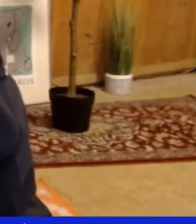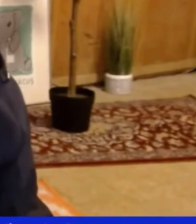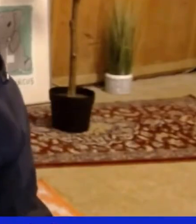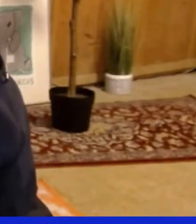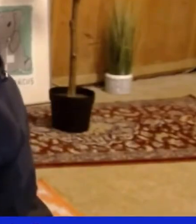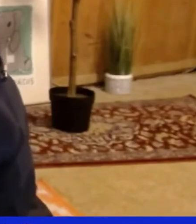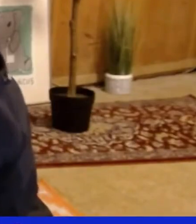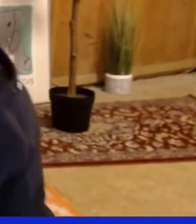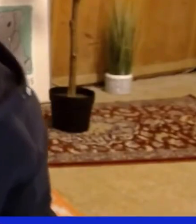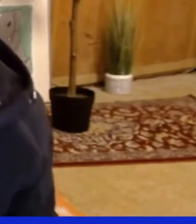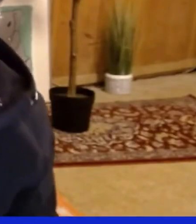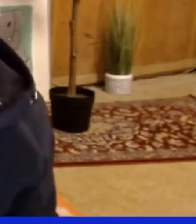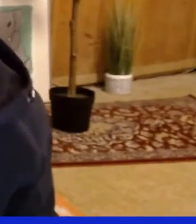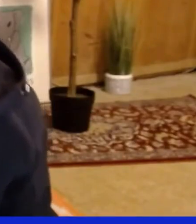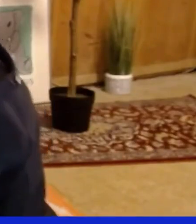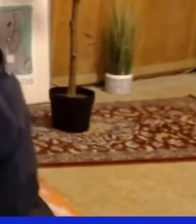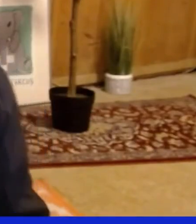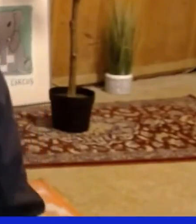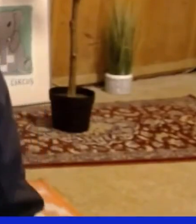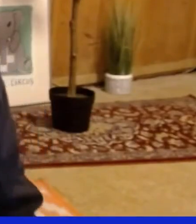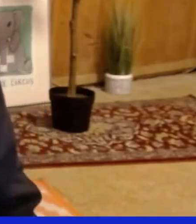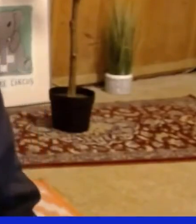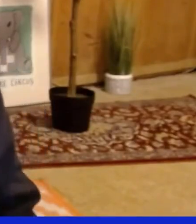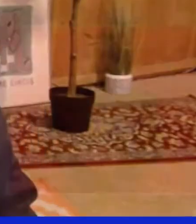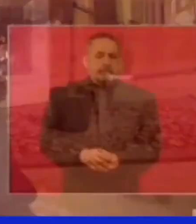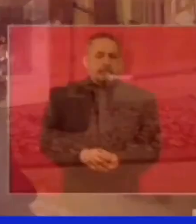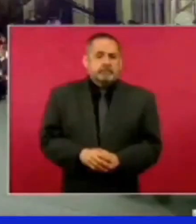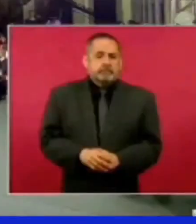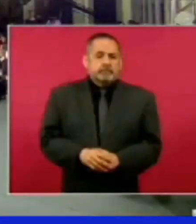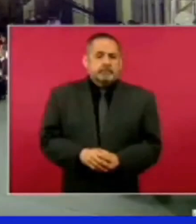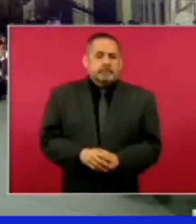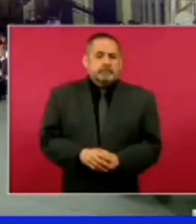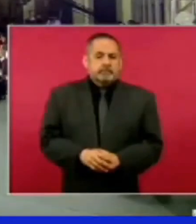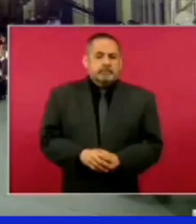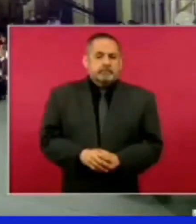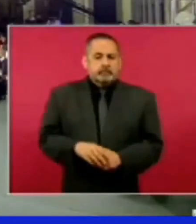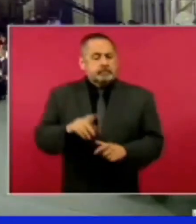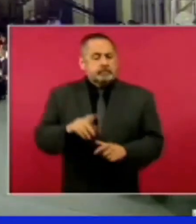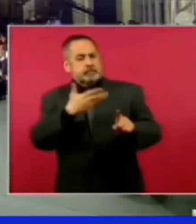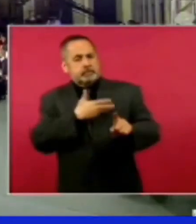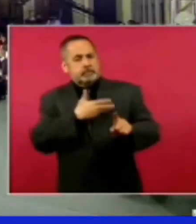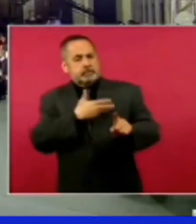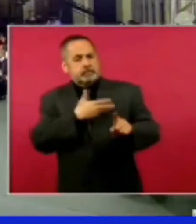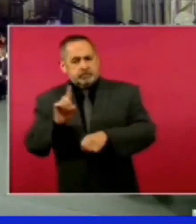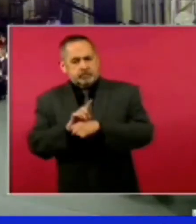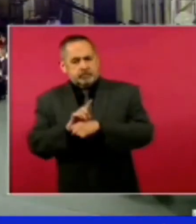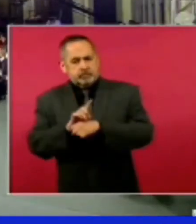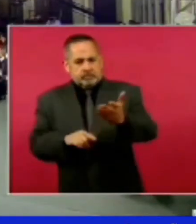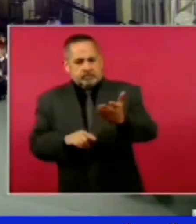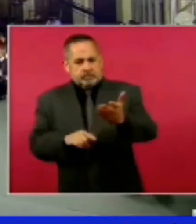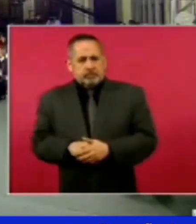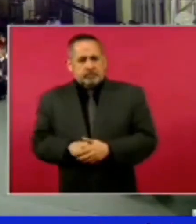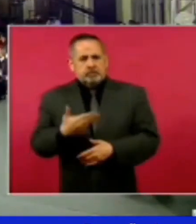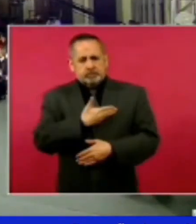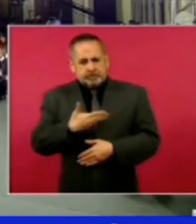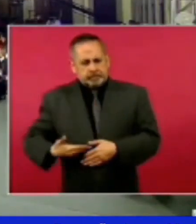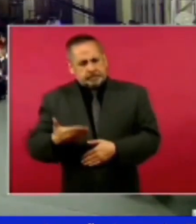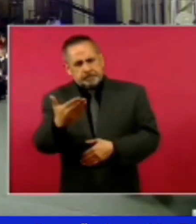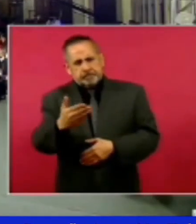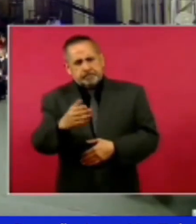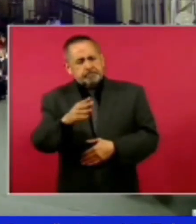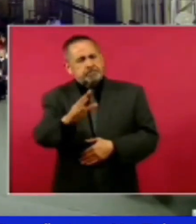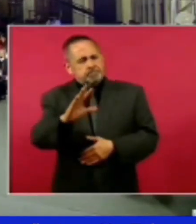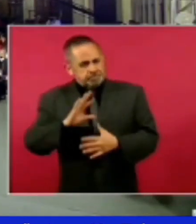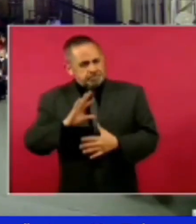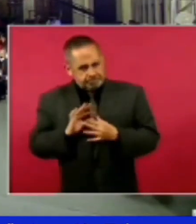al presidente, el corresponsal de La Razón, y estas fueron las respuestas. Muy buenos días. Presidente, usted nos ha comentado